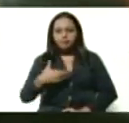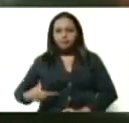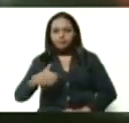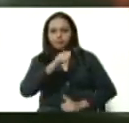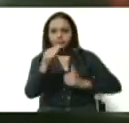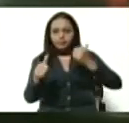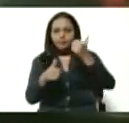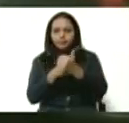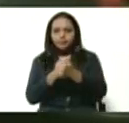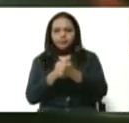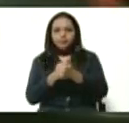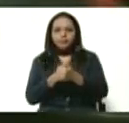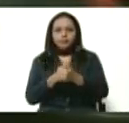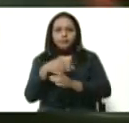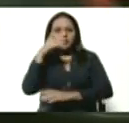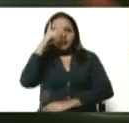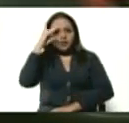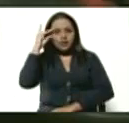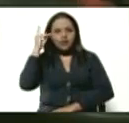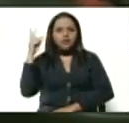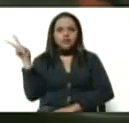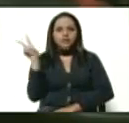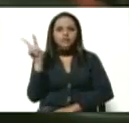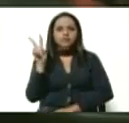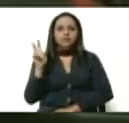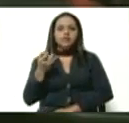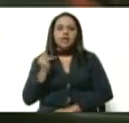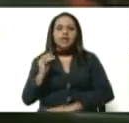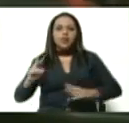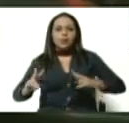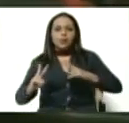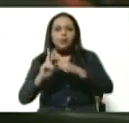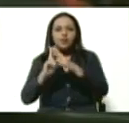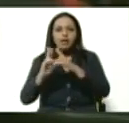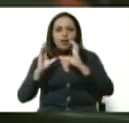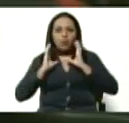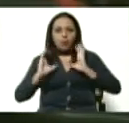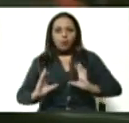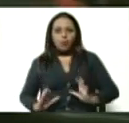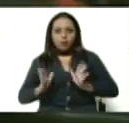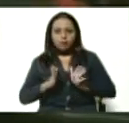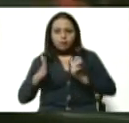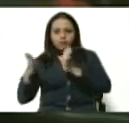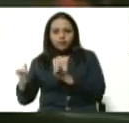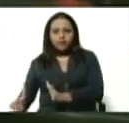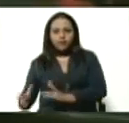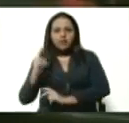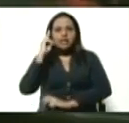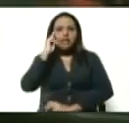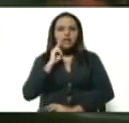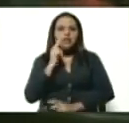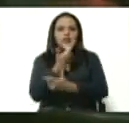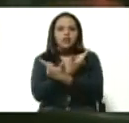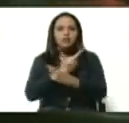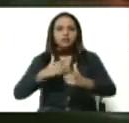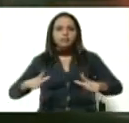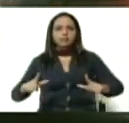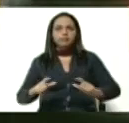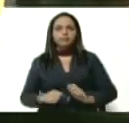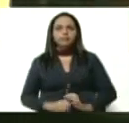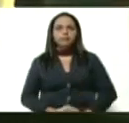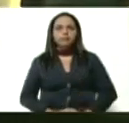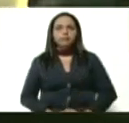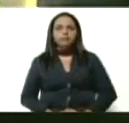de la República, Delcy Rodríguez, donde se encuentran los restos inmortales del padre de la patria, Libertador Simón